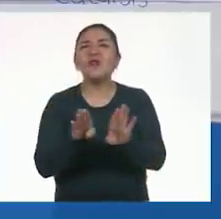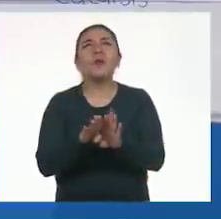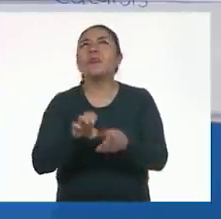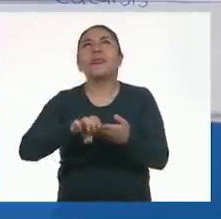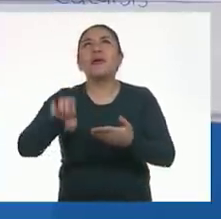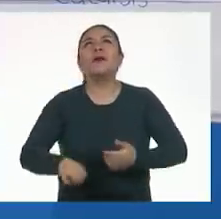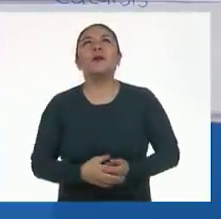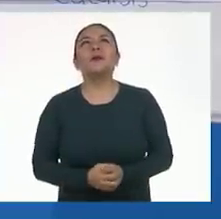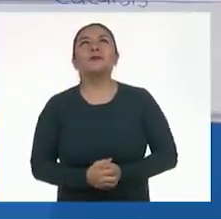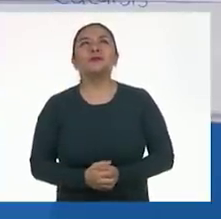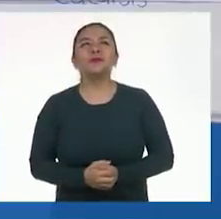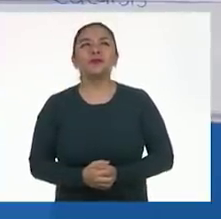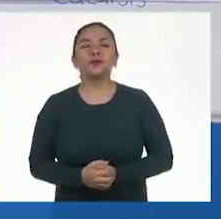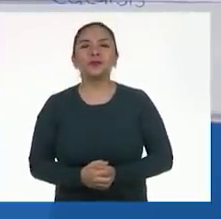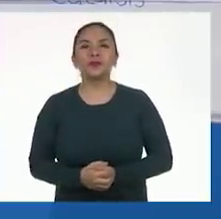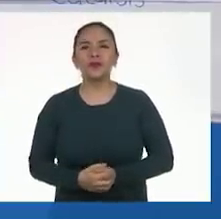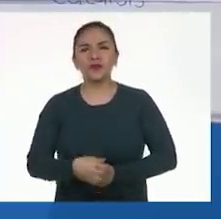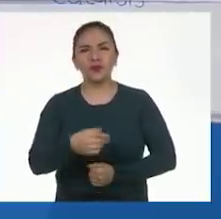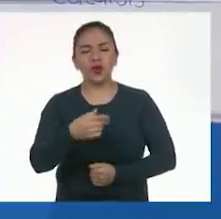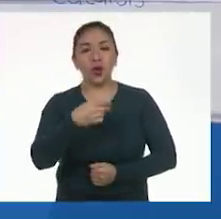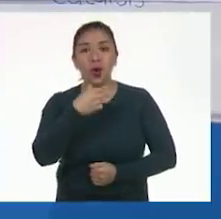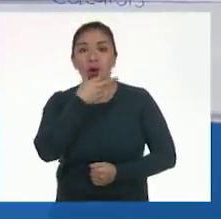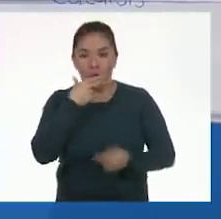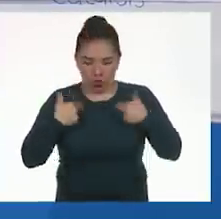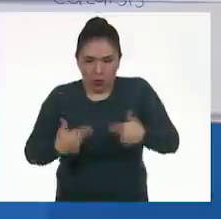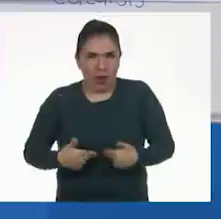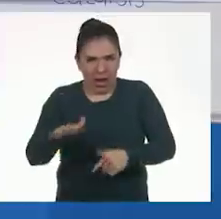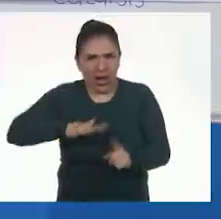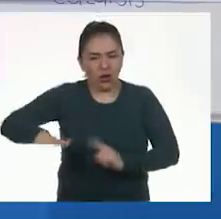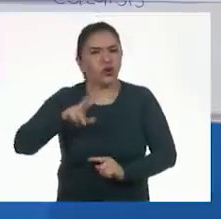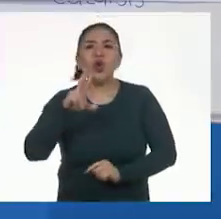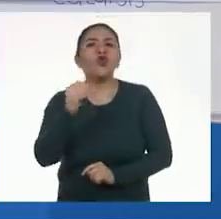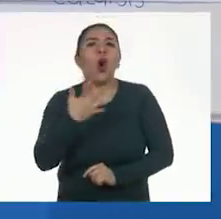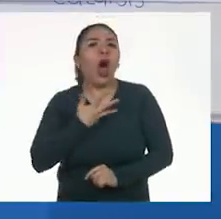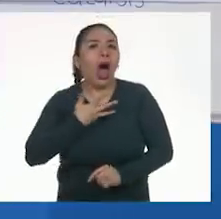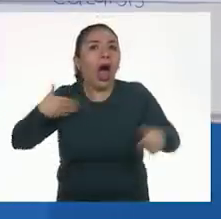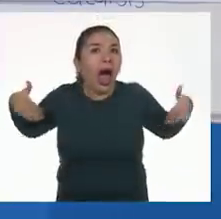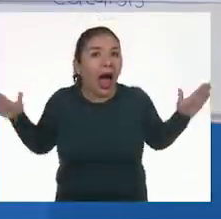Por ejemplo, los hombres nacimos sin alas, no que no